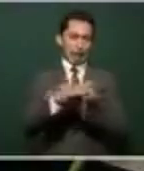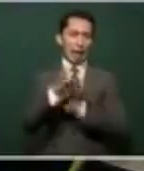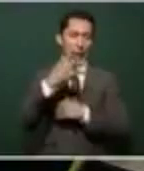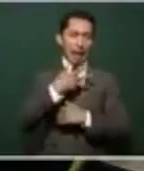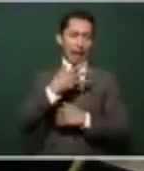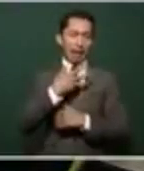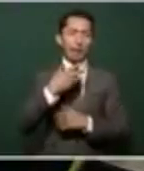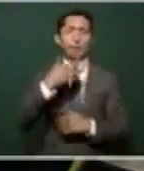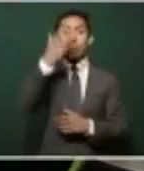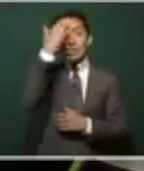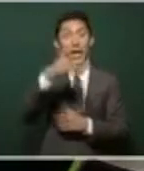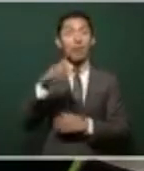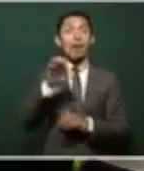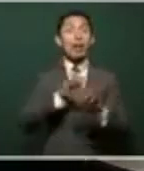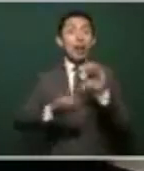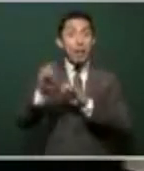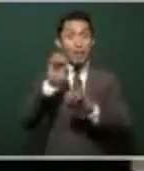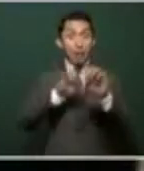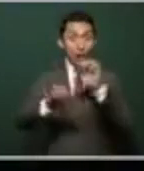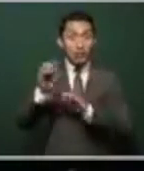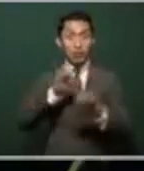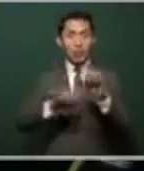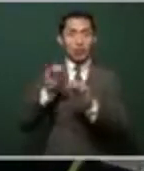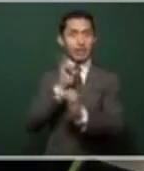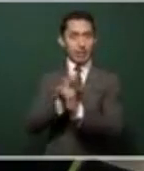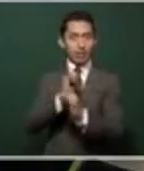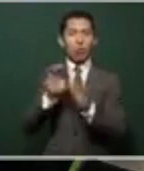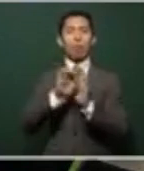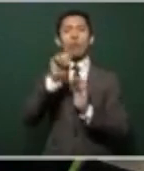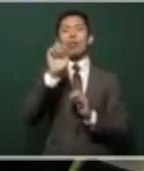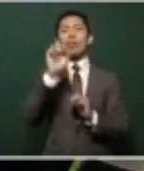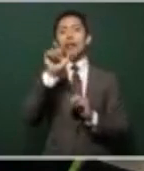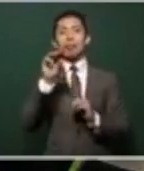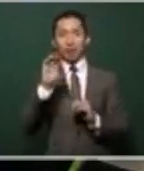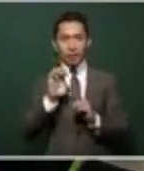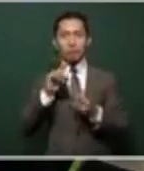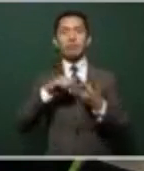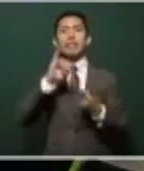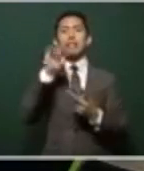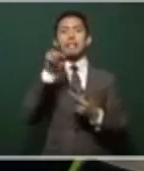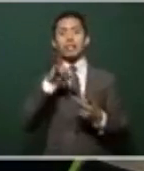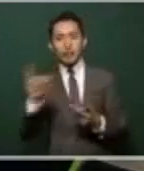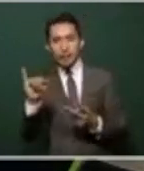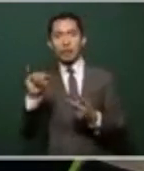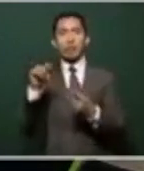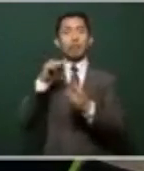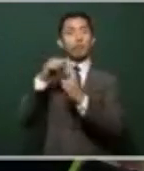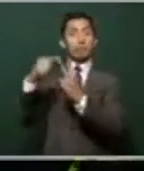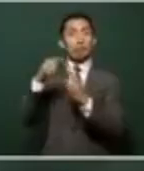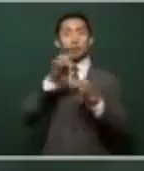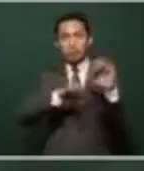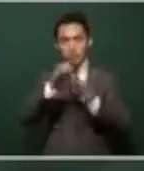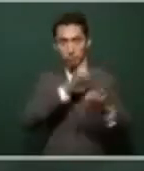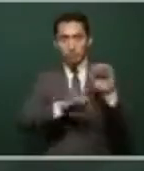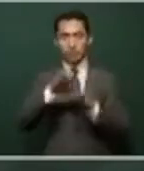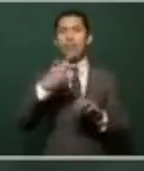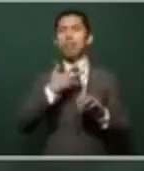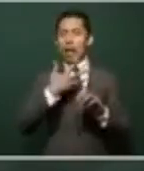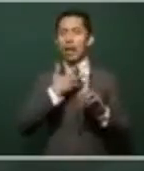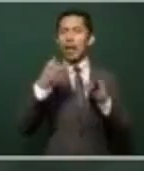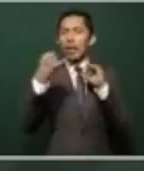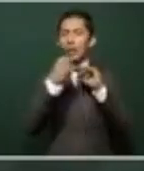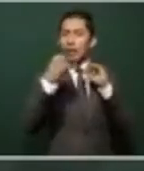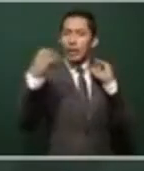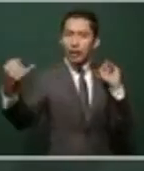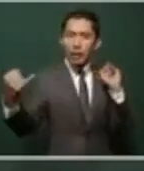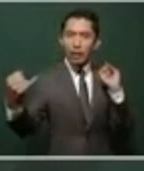las grandes empresas proveedoras de internet como Telmex, como Easy, trabajan en una fibra óptica de